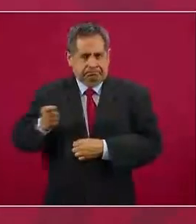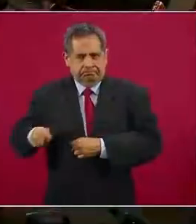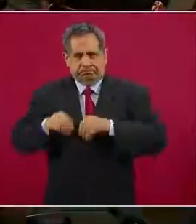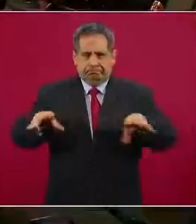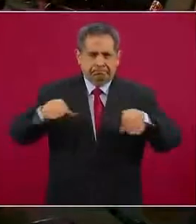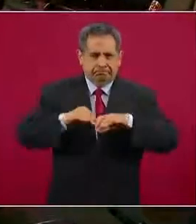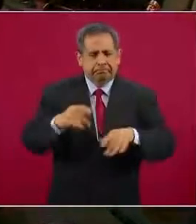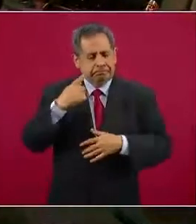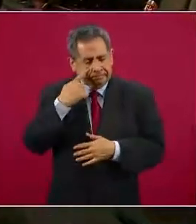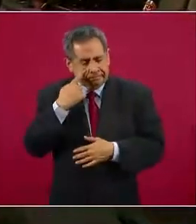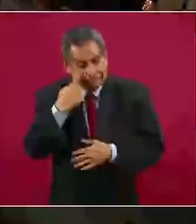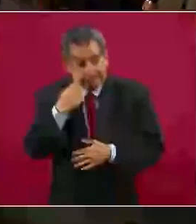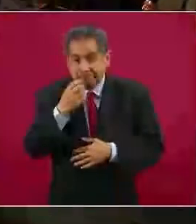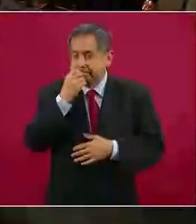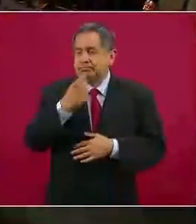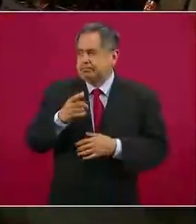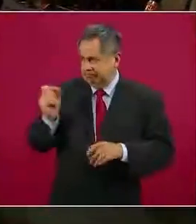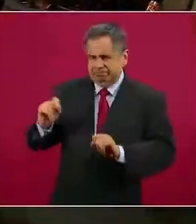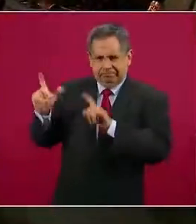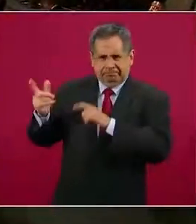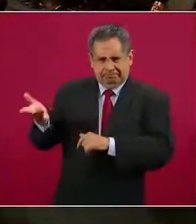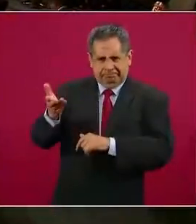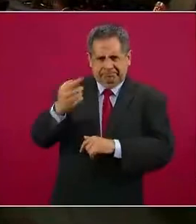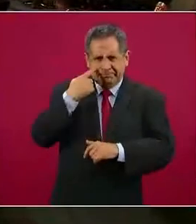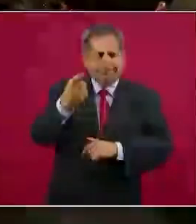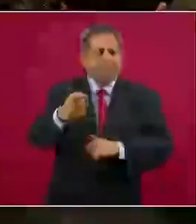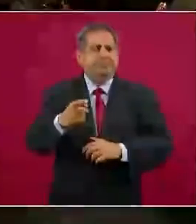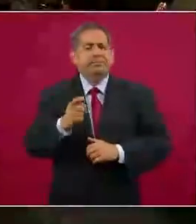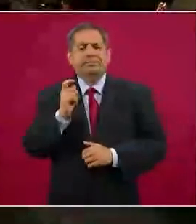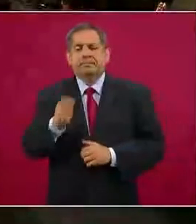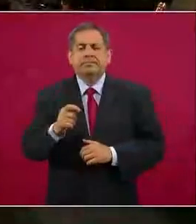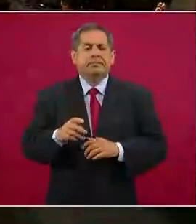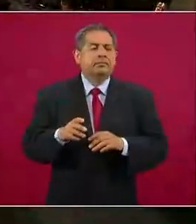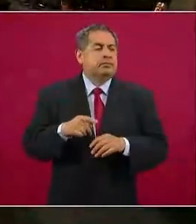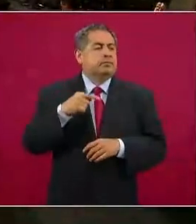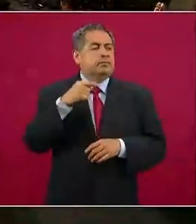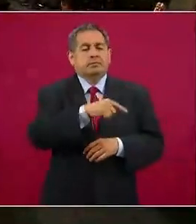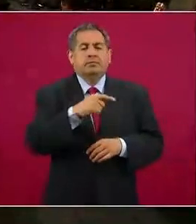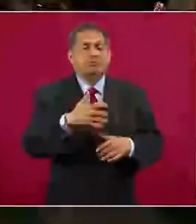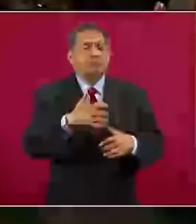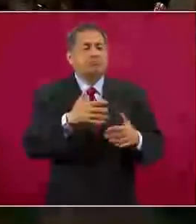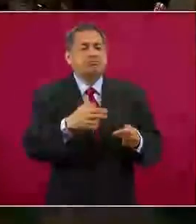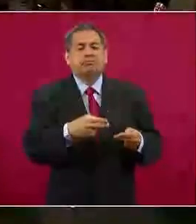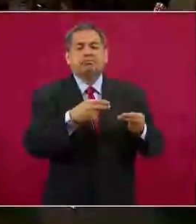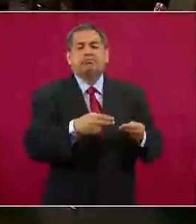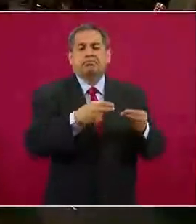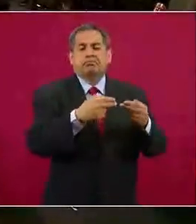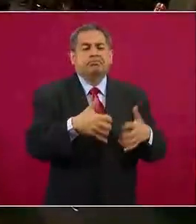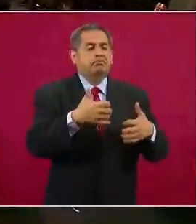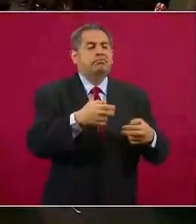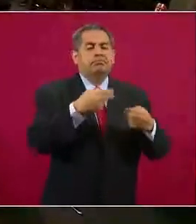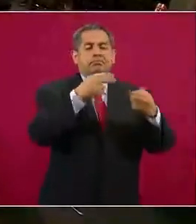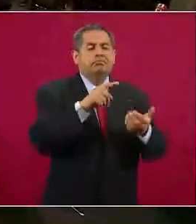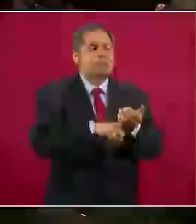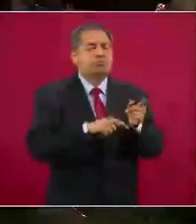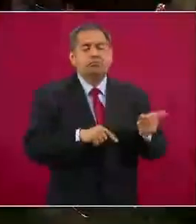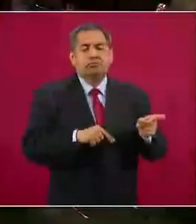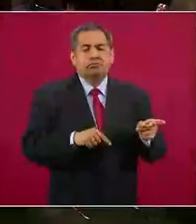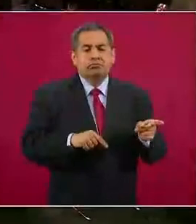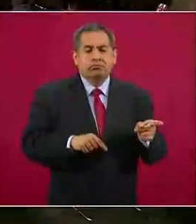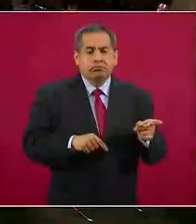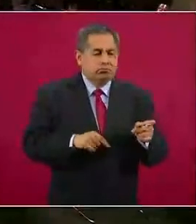empresa que al parecer se dedica a llevar a